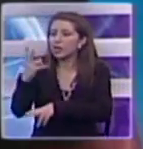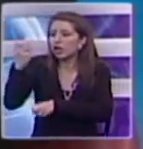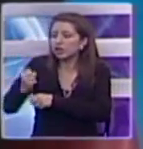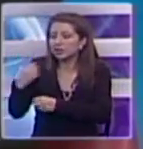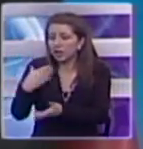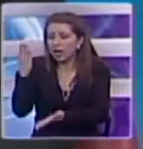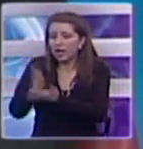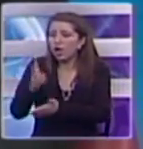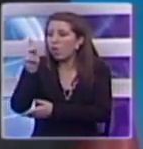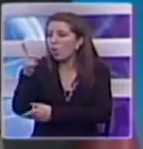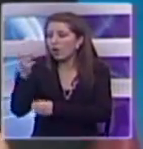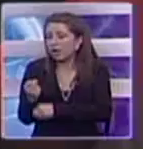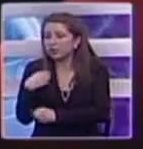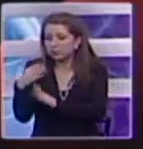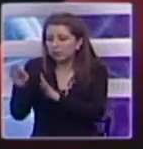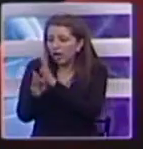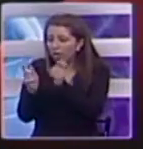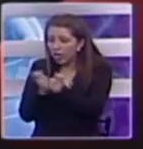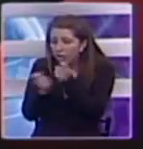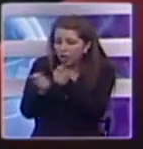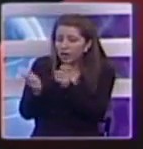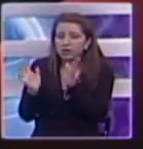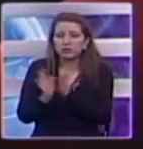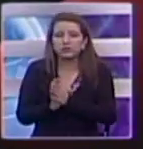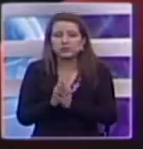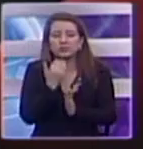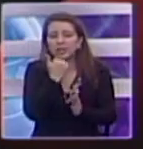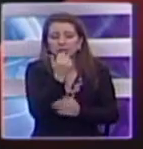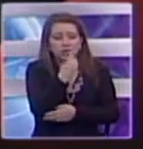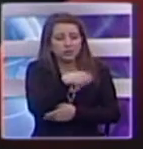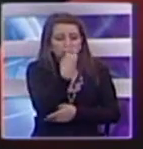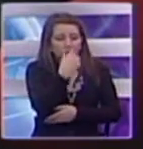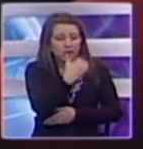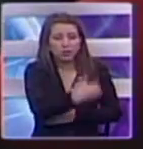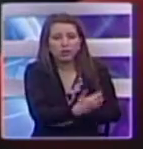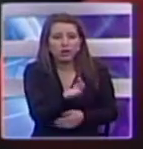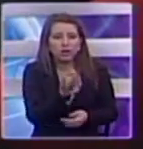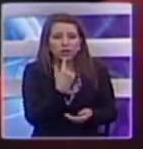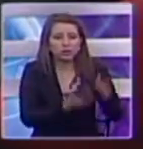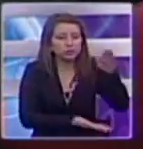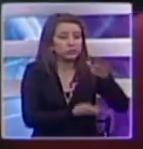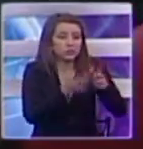tomar tantas cosas. Y por ahí un hijo menor se gradúa y tendrá que